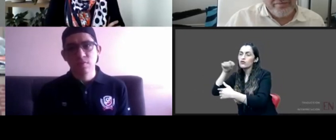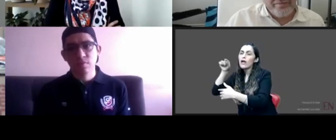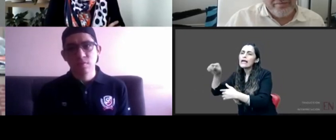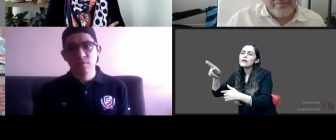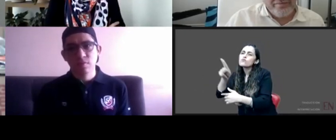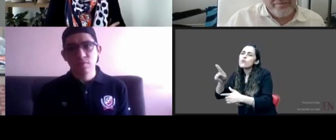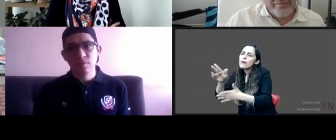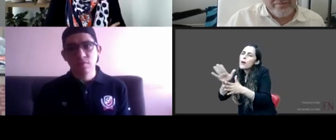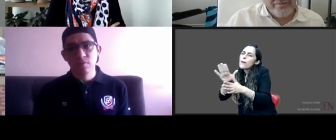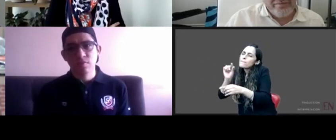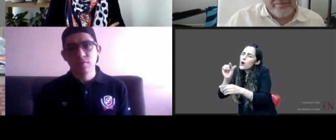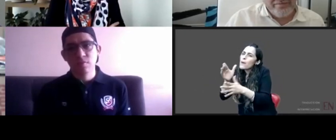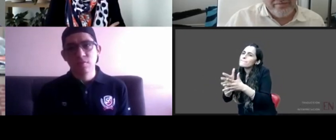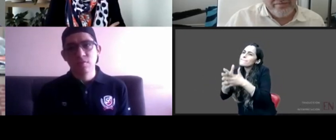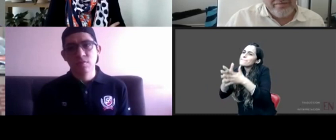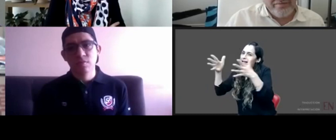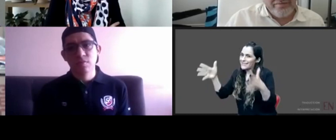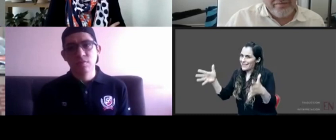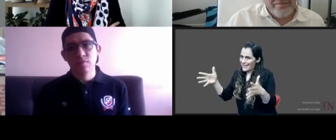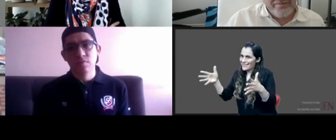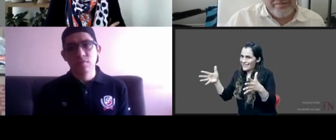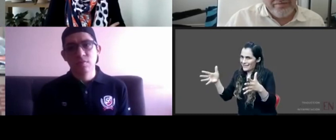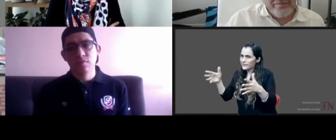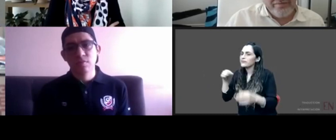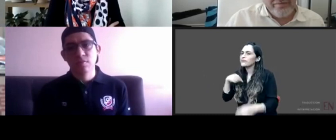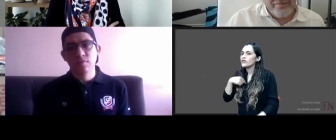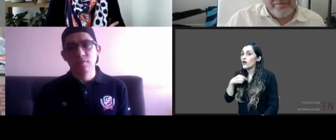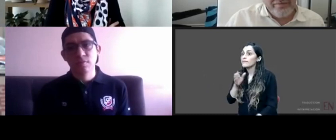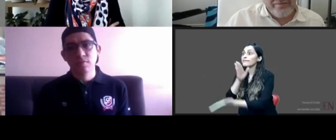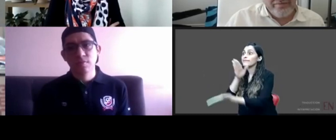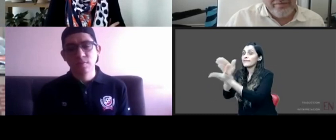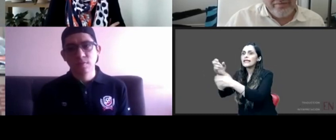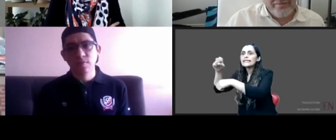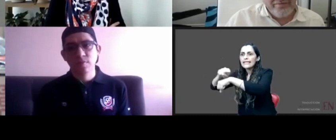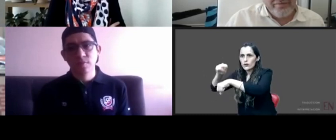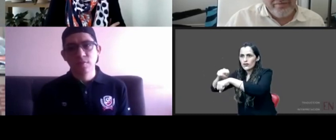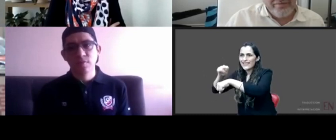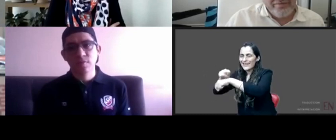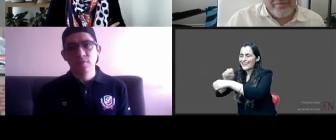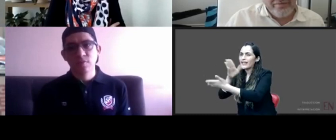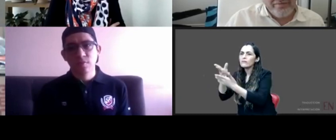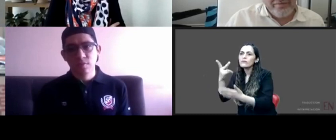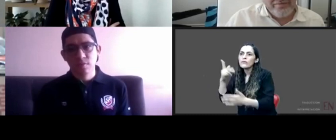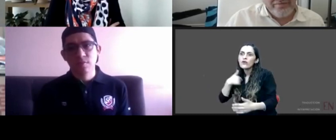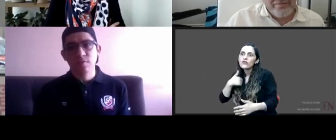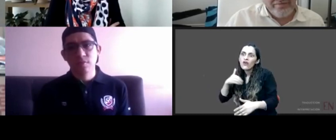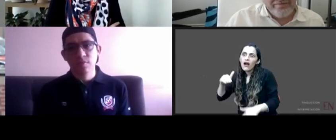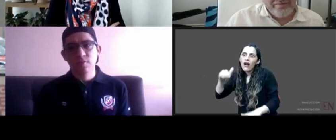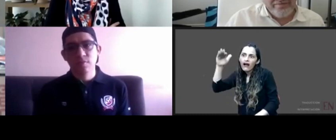donde pues entro a la secundaria, pero como ya tenía 16 años, entonces